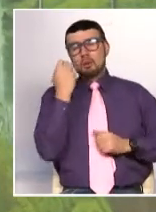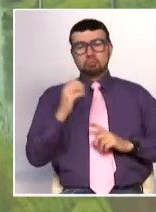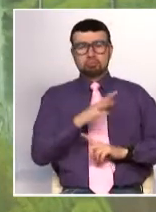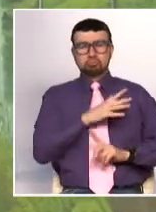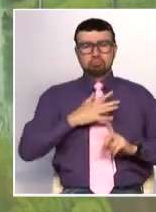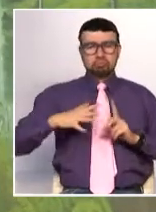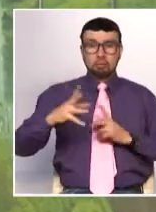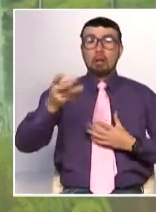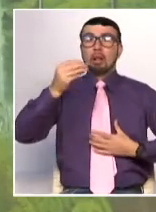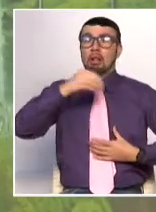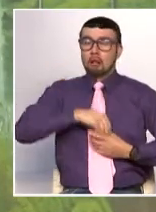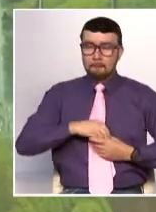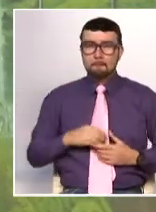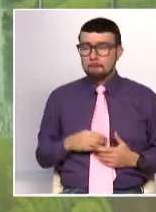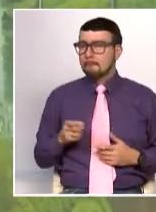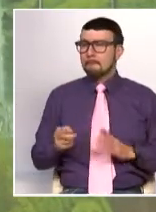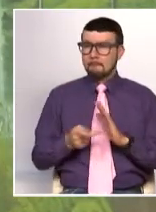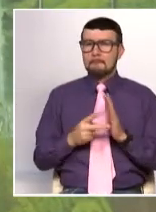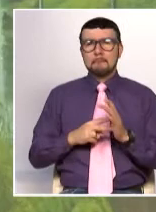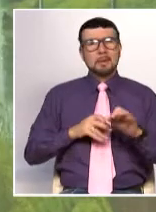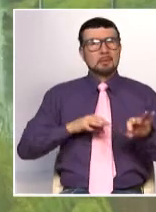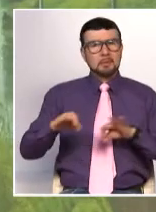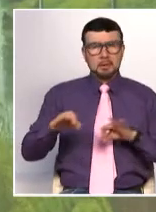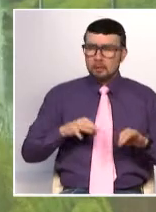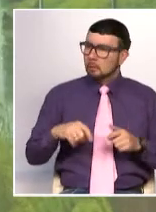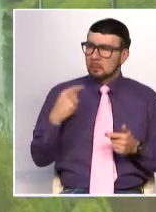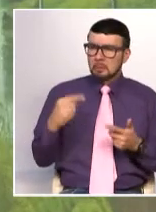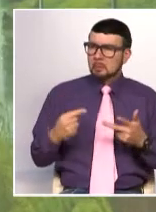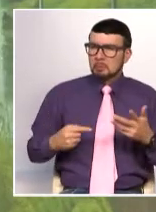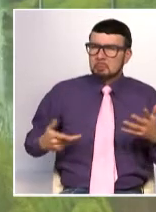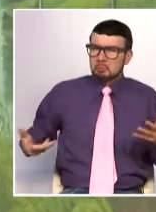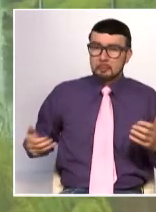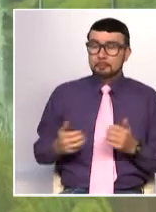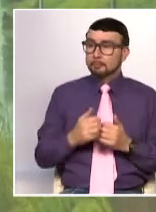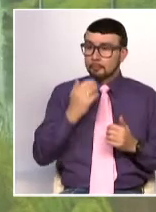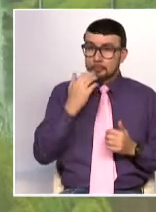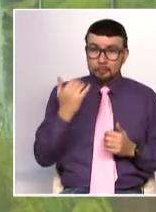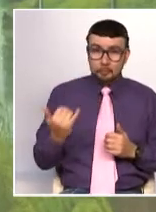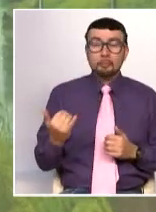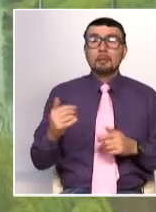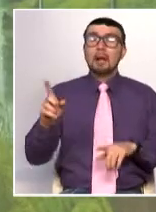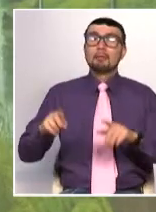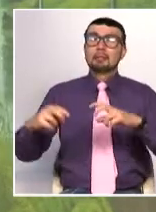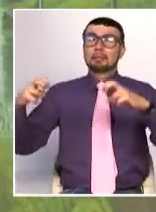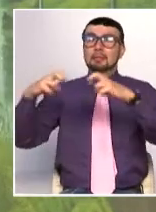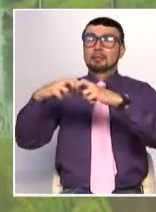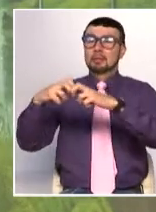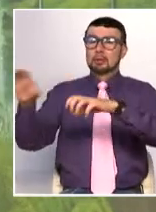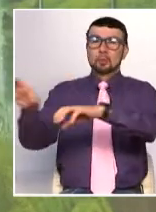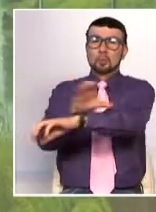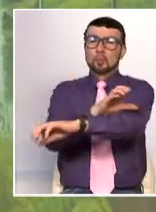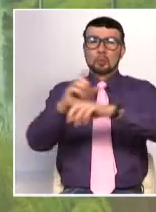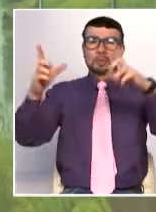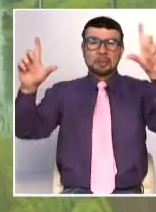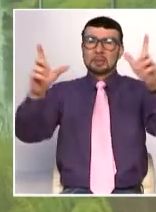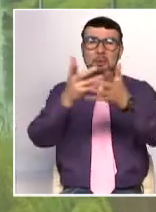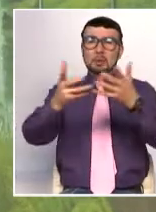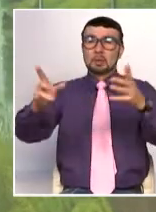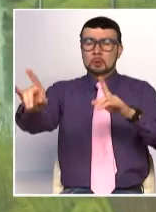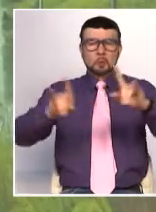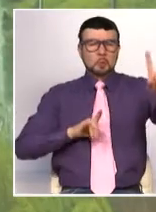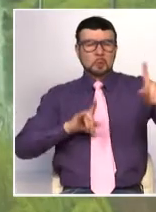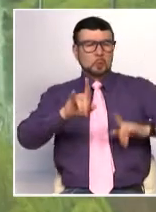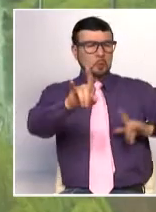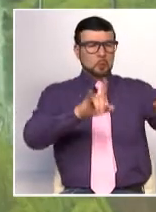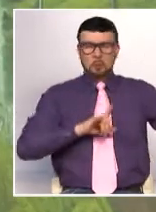panorama grande cuáles son los tipos de intoxicación está la intoxicación electromagnética que es muy común en estos días porque tiene que ver con